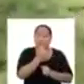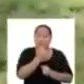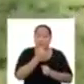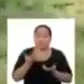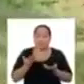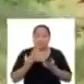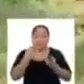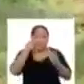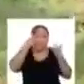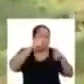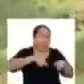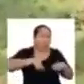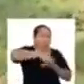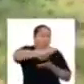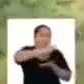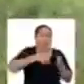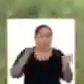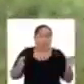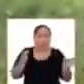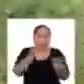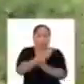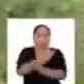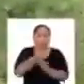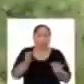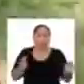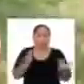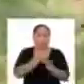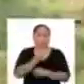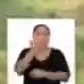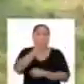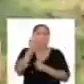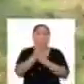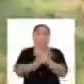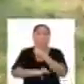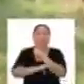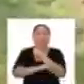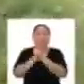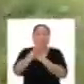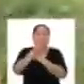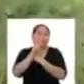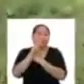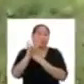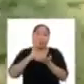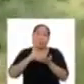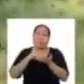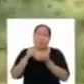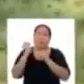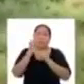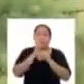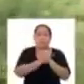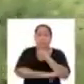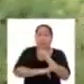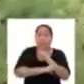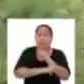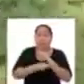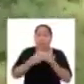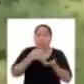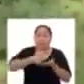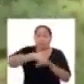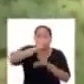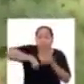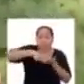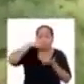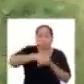nuestros productos. Algo así sucede cuando dos o más países deciden negociar para intercambiar sus productos con poco